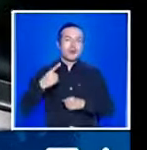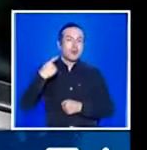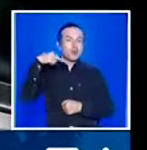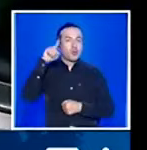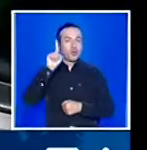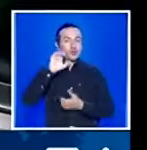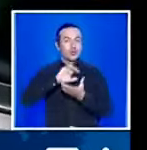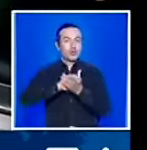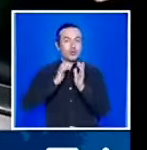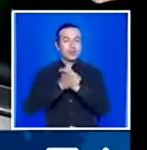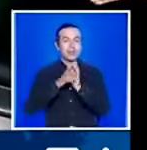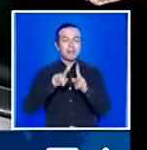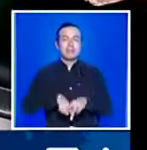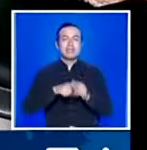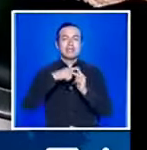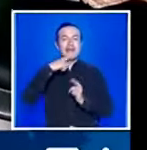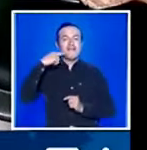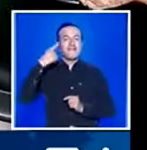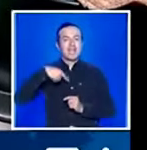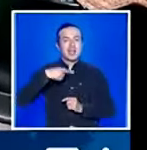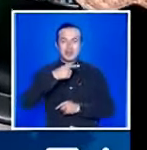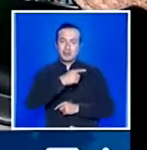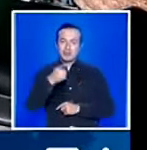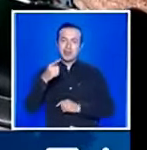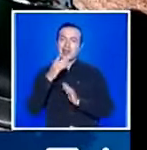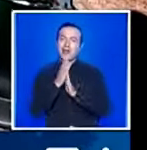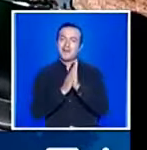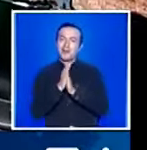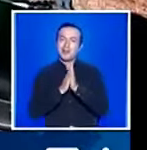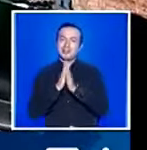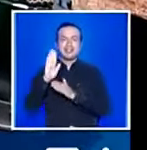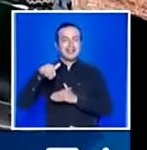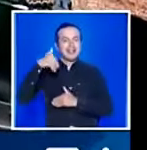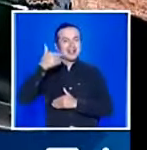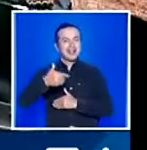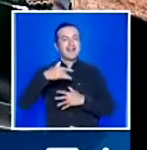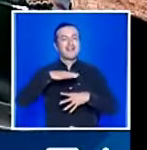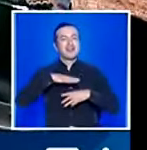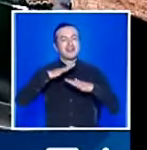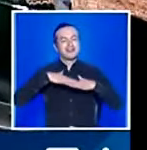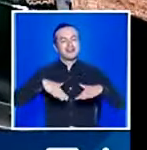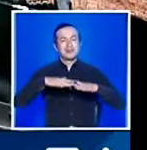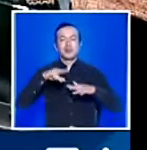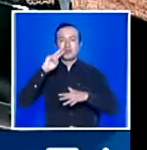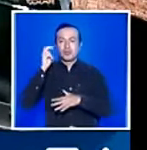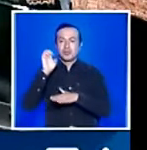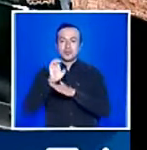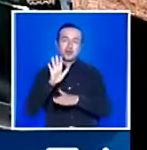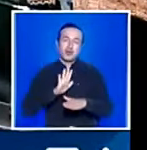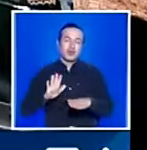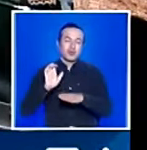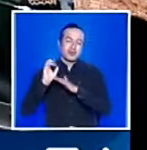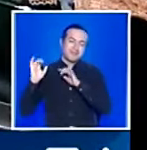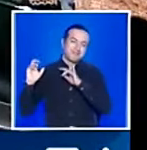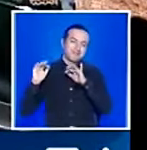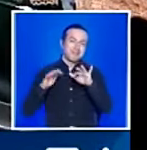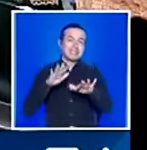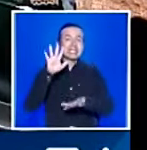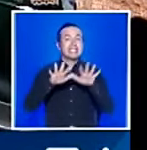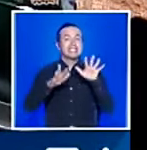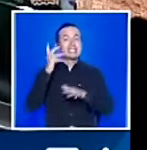noviembre, comienza en el feriado, el pretexto perfecto para poder salir de la ciudad. Invitados todos los turistas nacionales para visitar a Tena durante estos 15 días